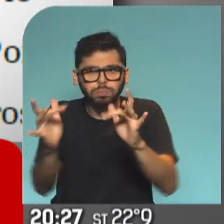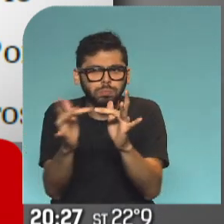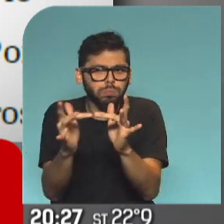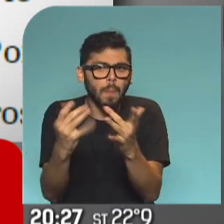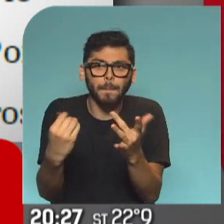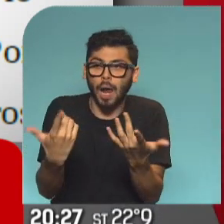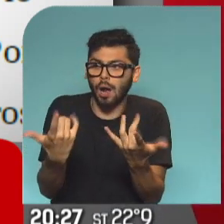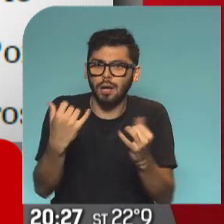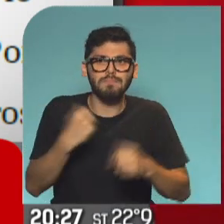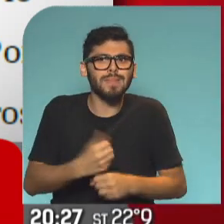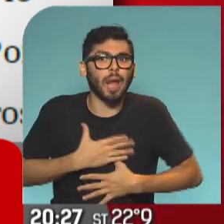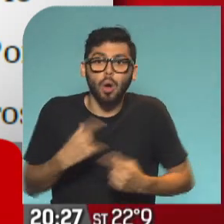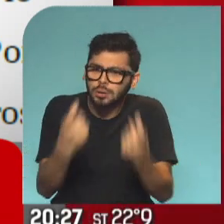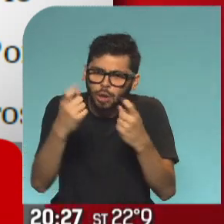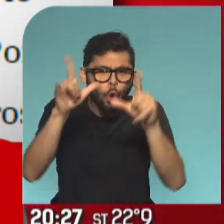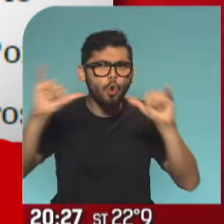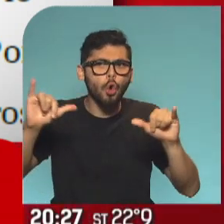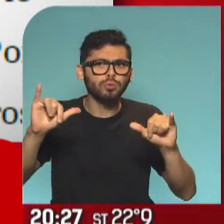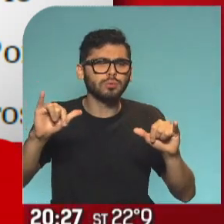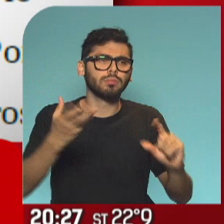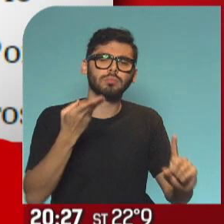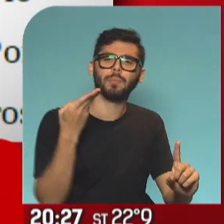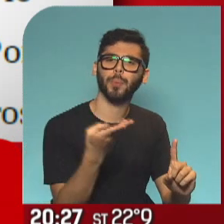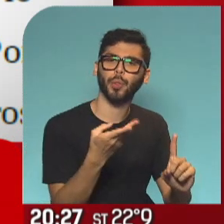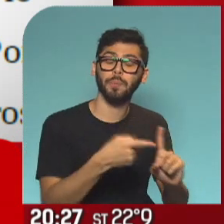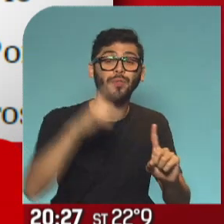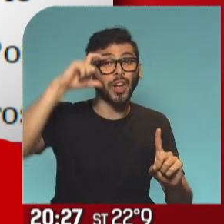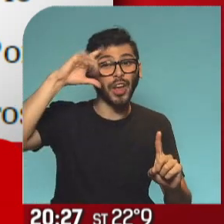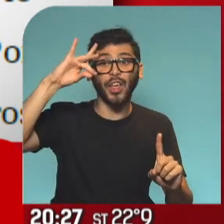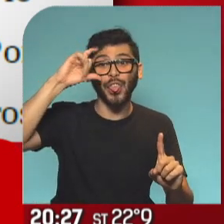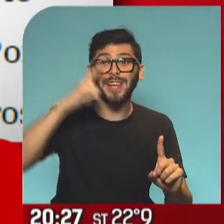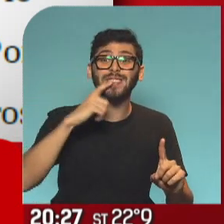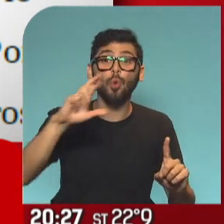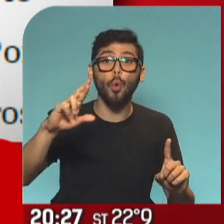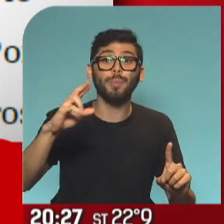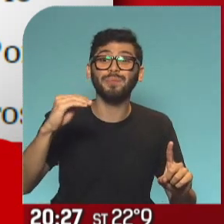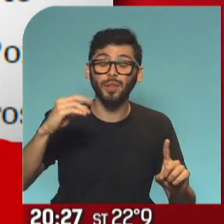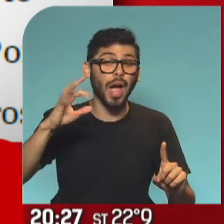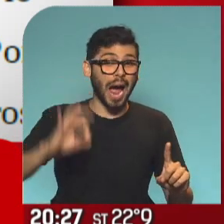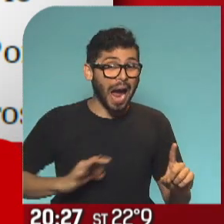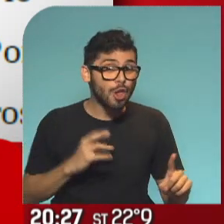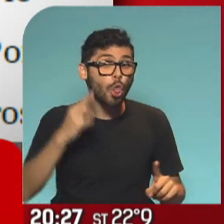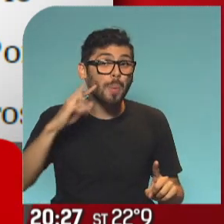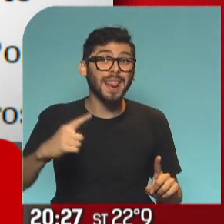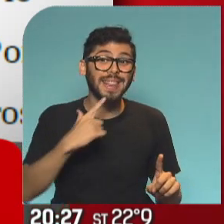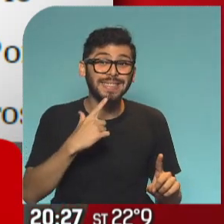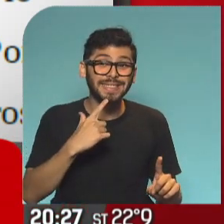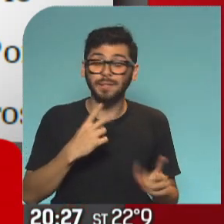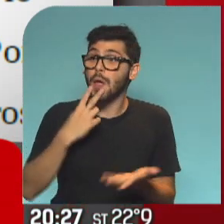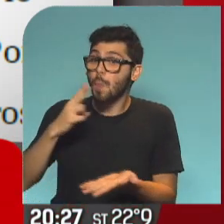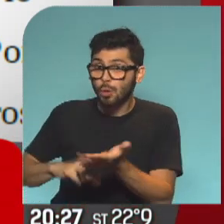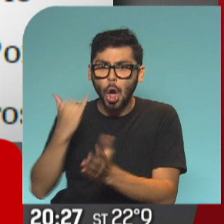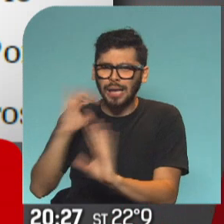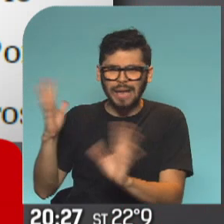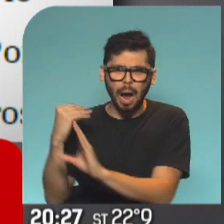para el tipo de trabajo que hago que es lo que responde de surf año 2017 las tarifas eléctricas ya habían